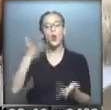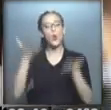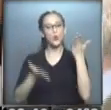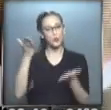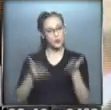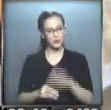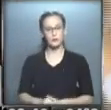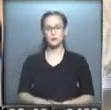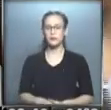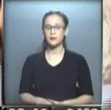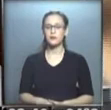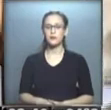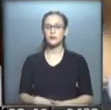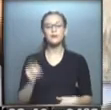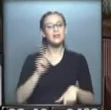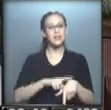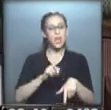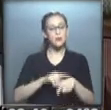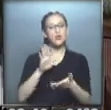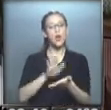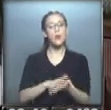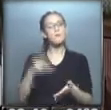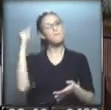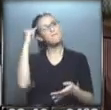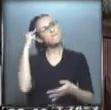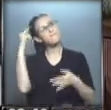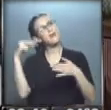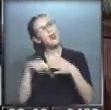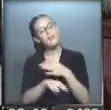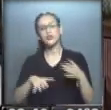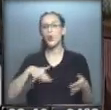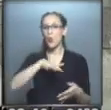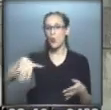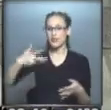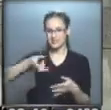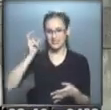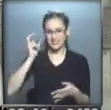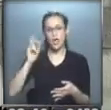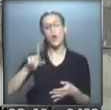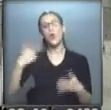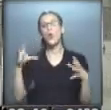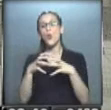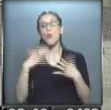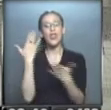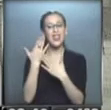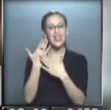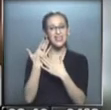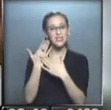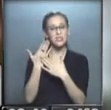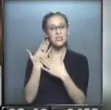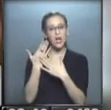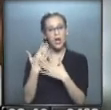justicia. Un periodo de reflexión vive la sociedad chilena. Mientras los sectores de derecha se esfuerzan por dejar todo como hasta